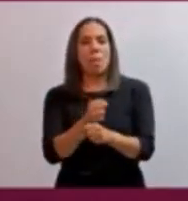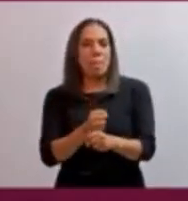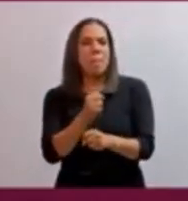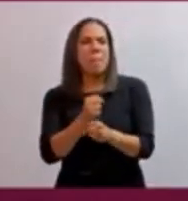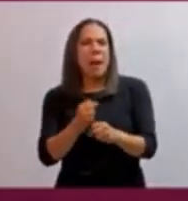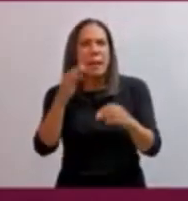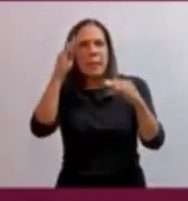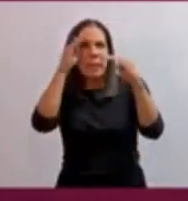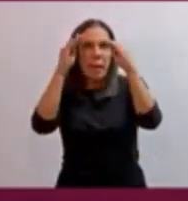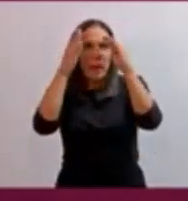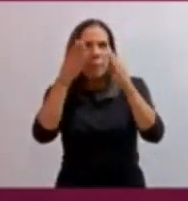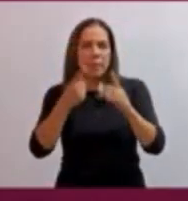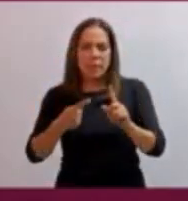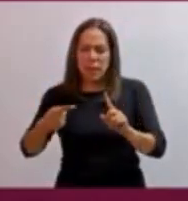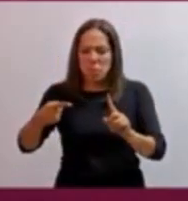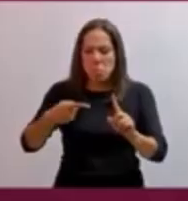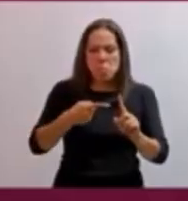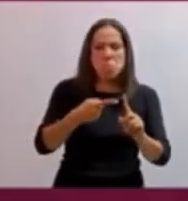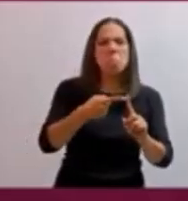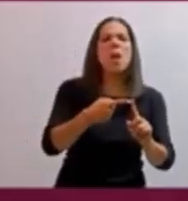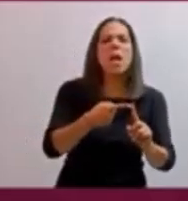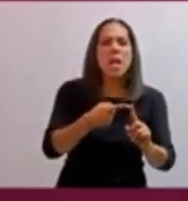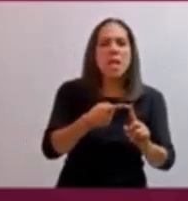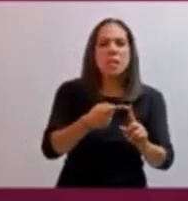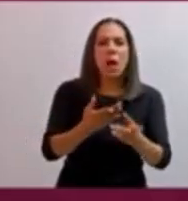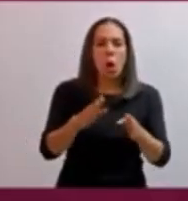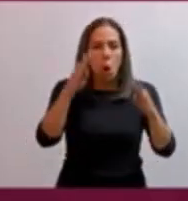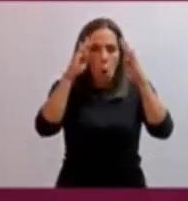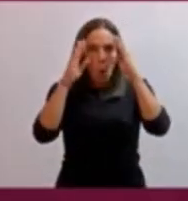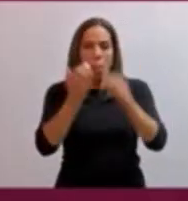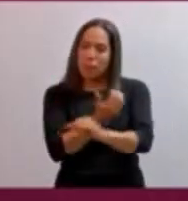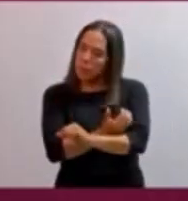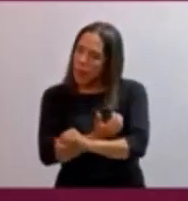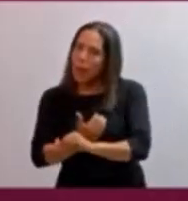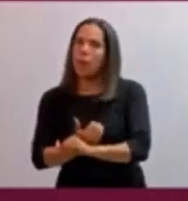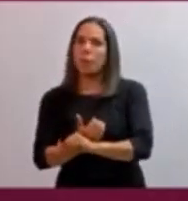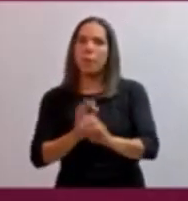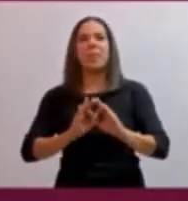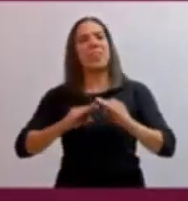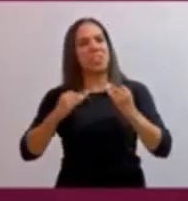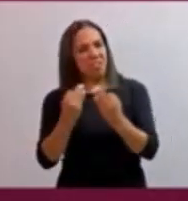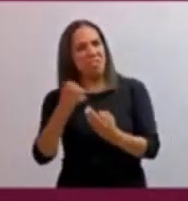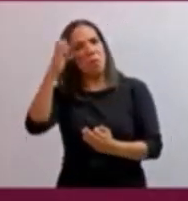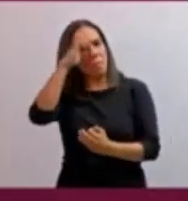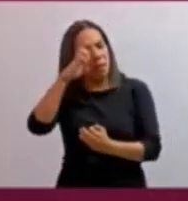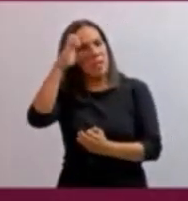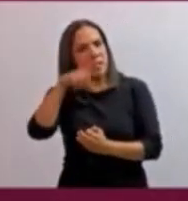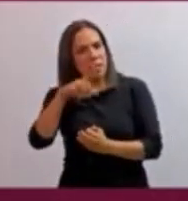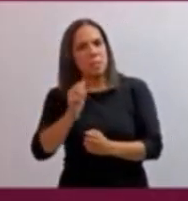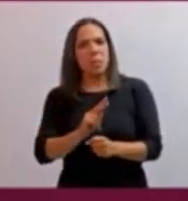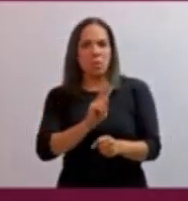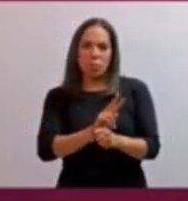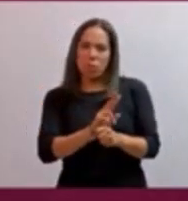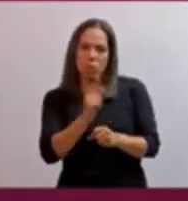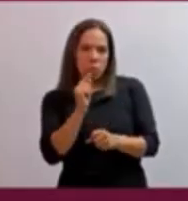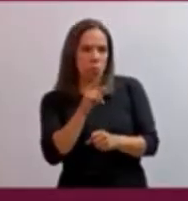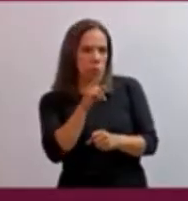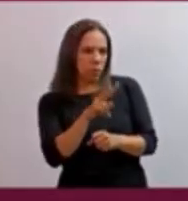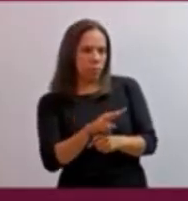y La ruta de la reflexión, estrategia para el acompañamiento, la experiencia de una asesora